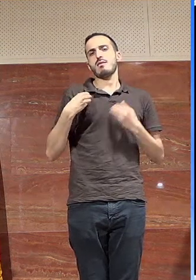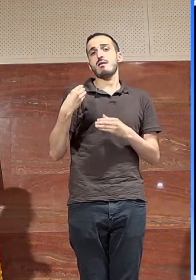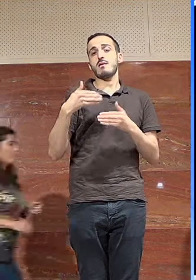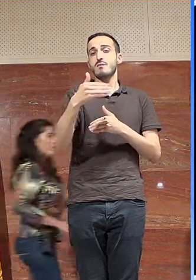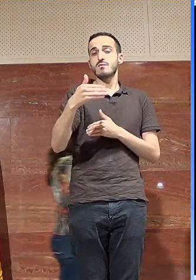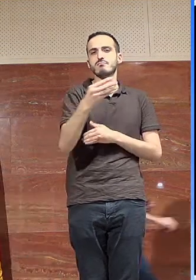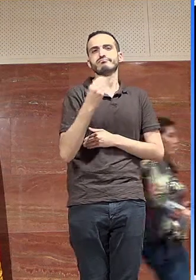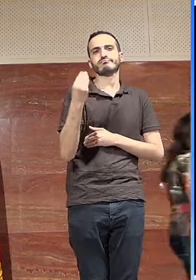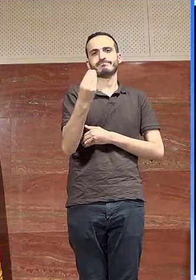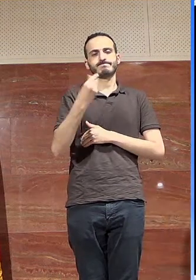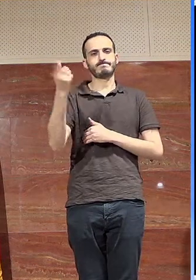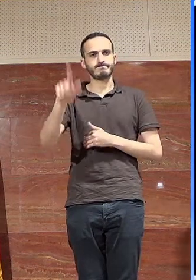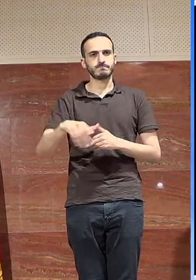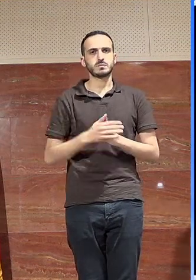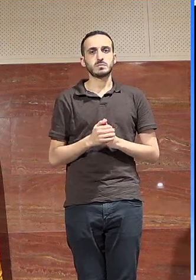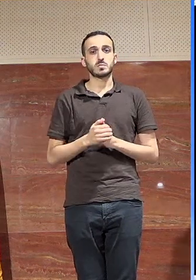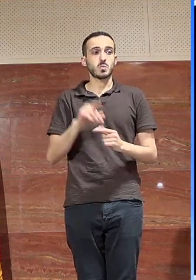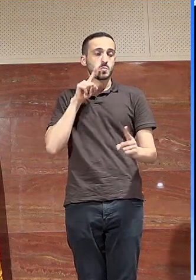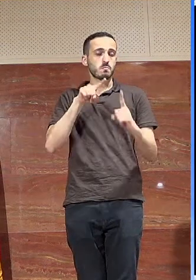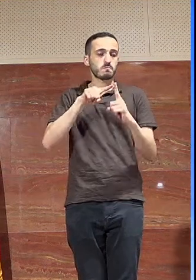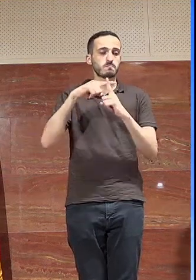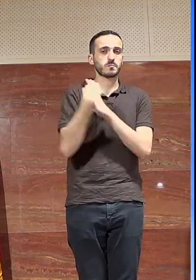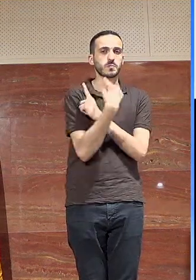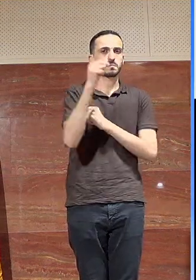vejez. Y uno de los factores